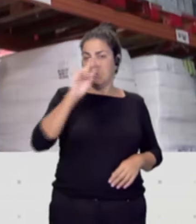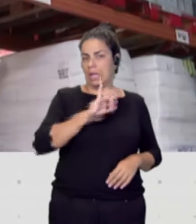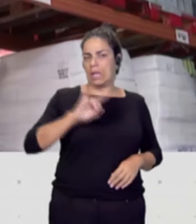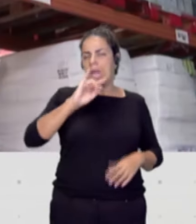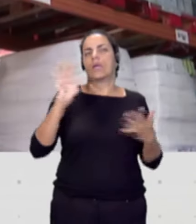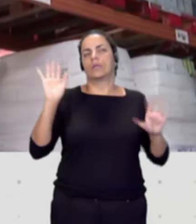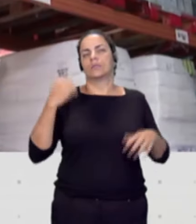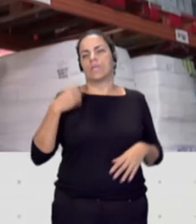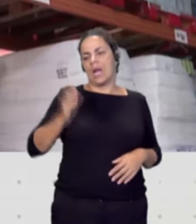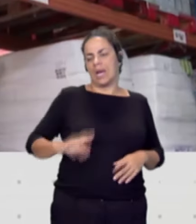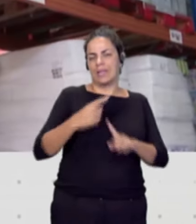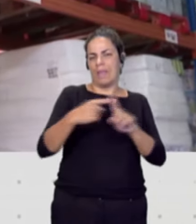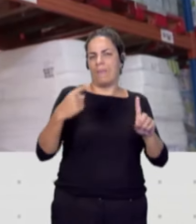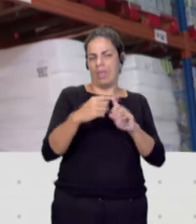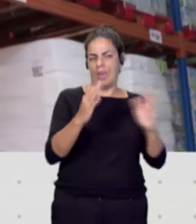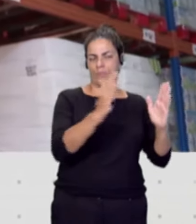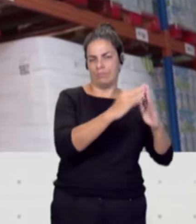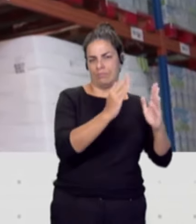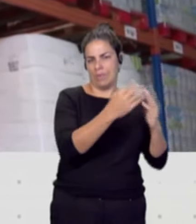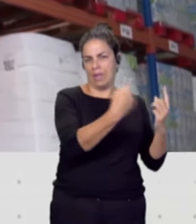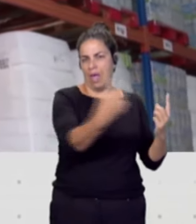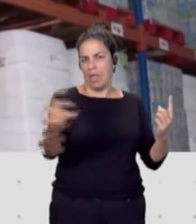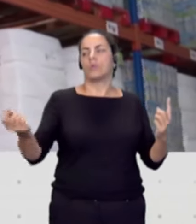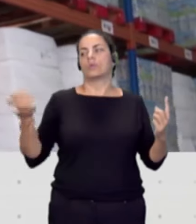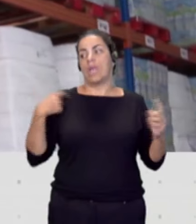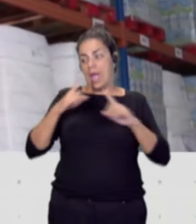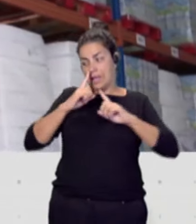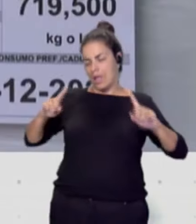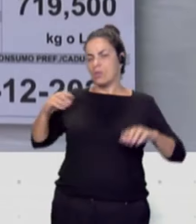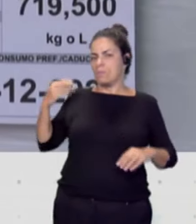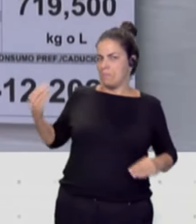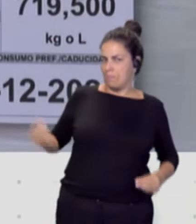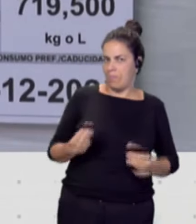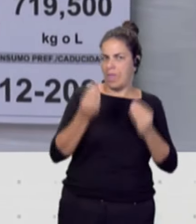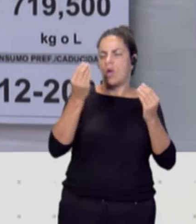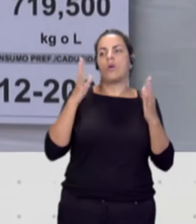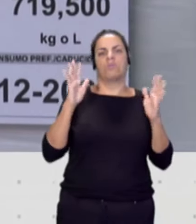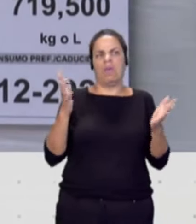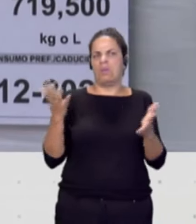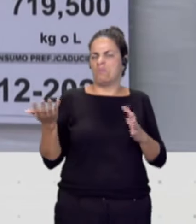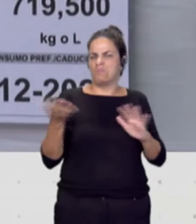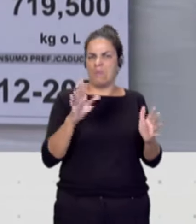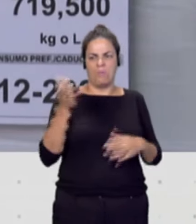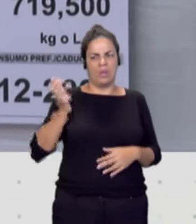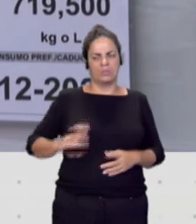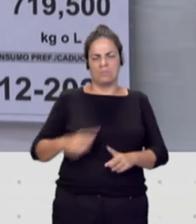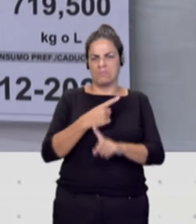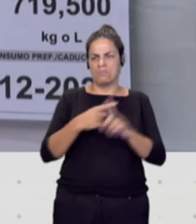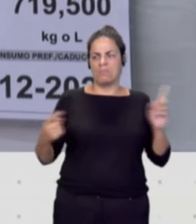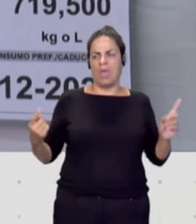hogar en este último año, seguimos estando pues alrededor de unos 3.500, 3.800